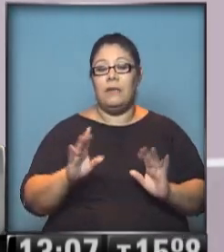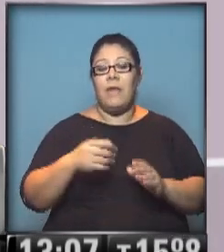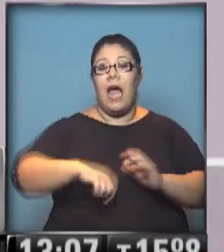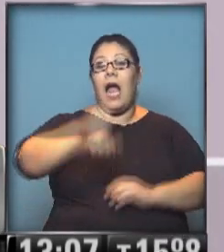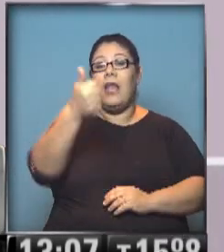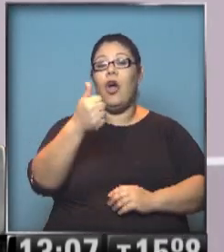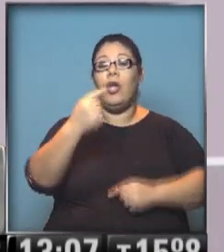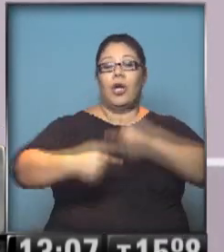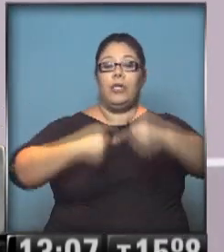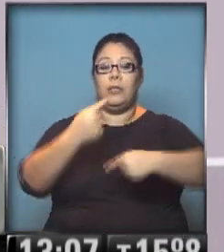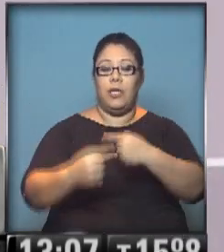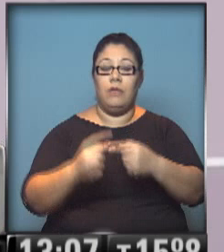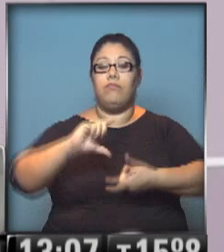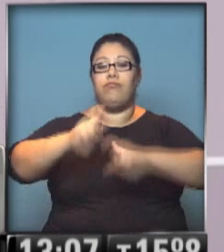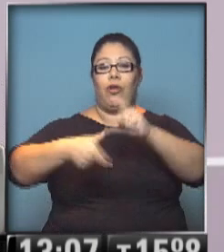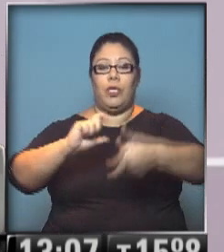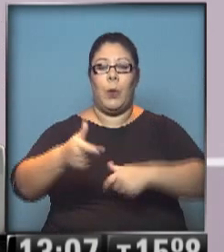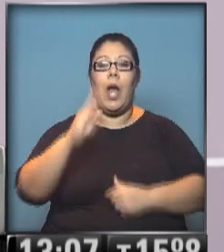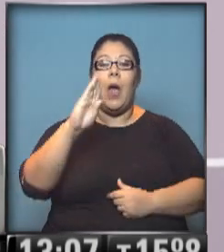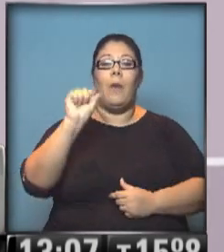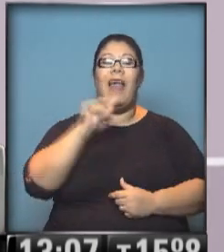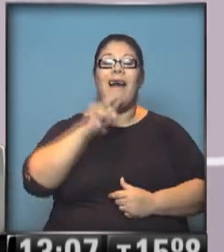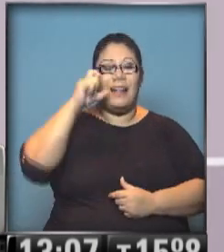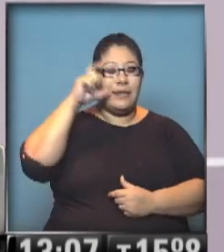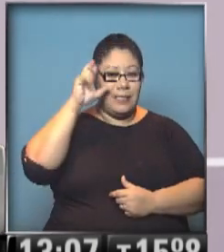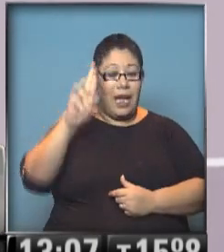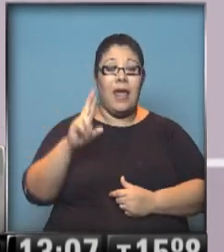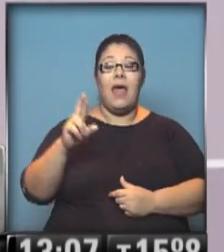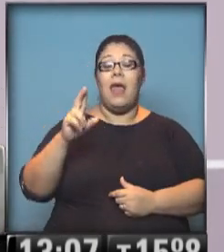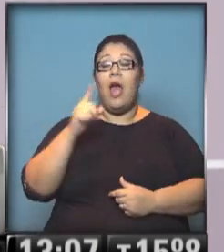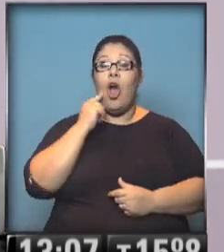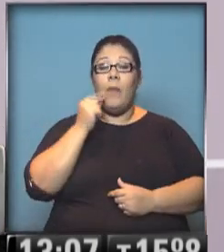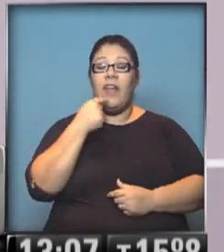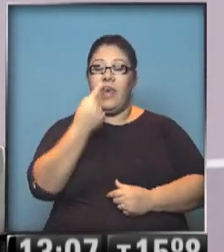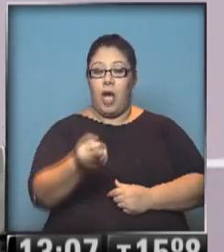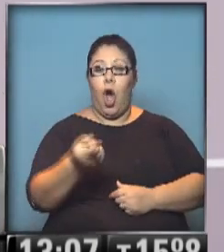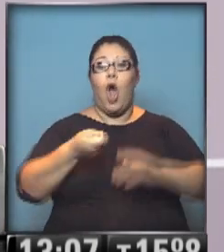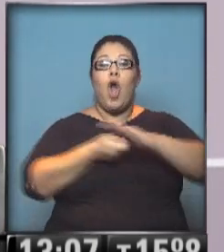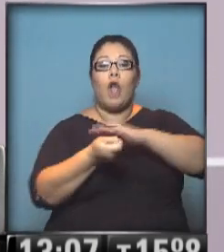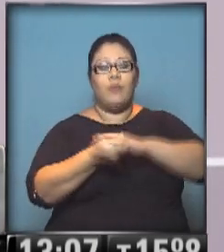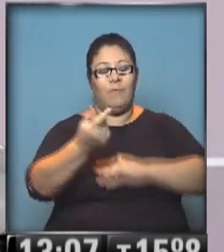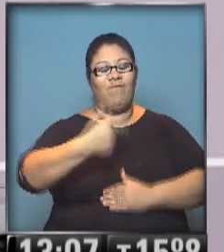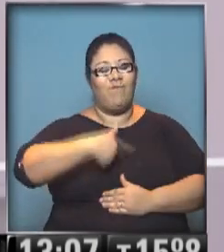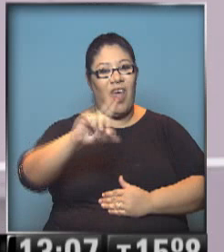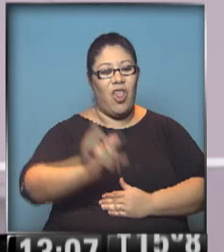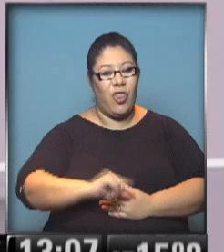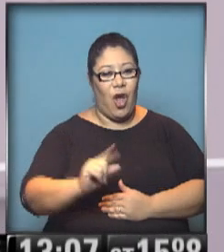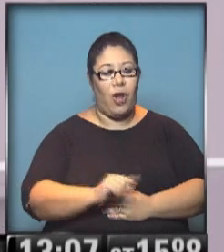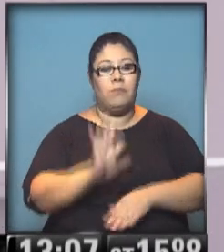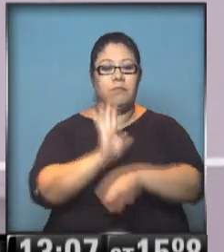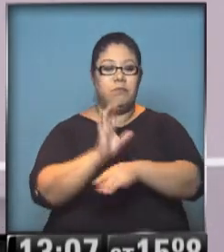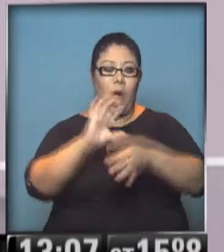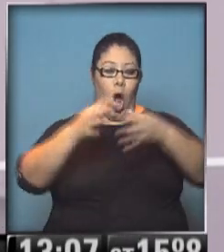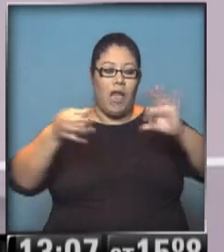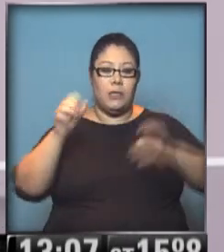la continuidad a Joseph Blatter. Y Juan, nos quedamos con una frase que pronunció Blatter en ese discurso: la corrupción duele. Frase textual de Joseph